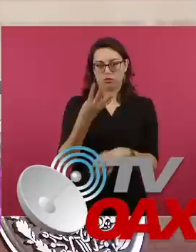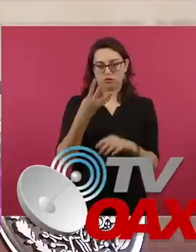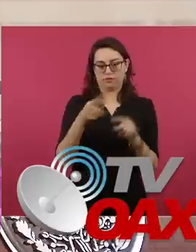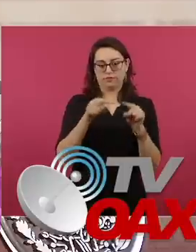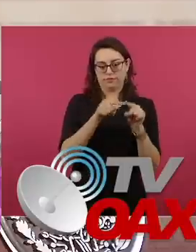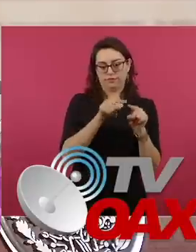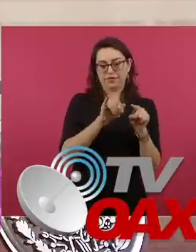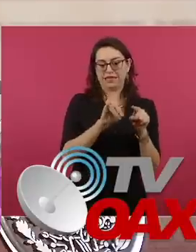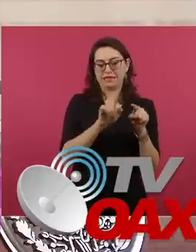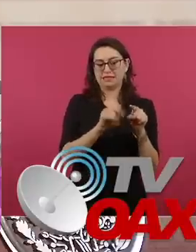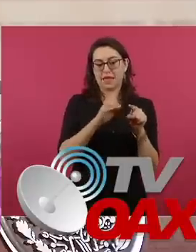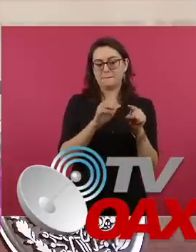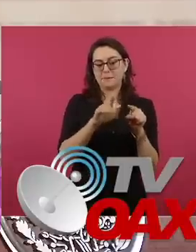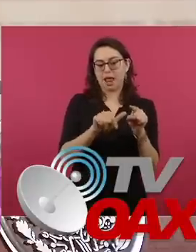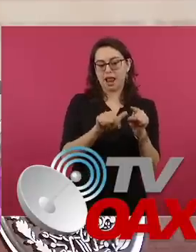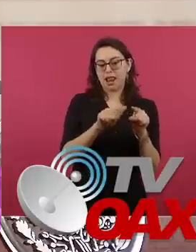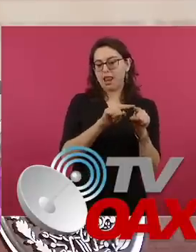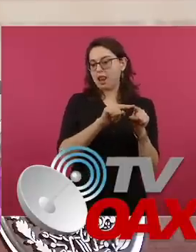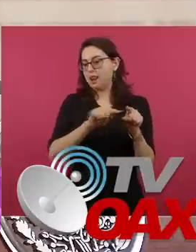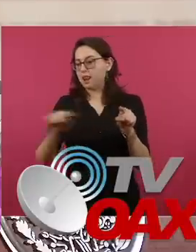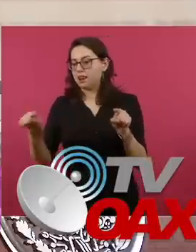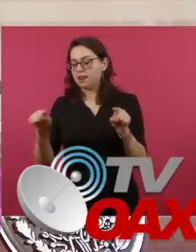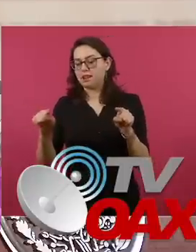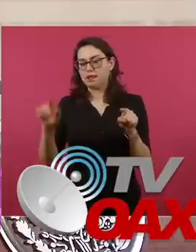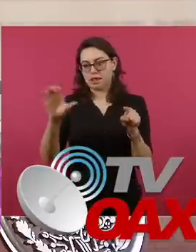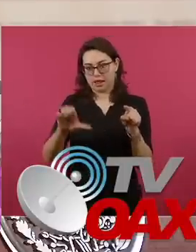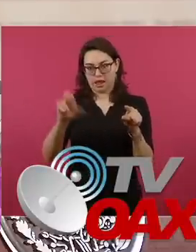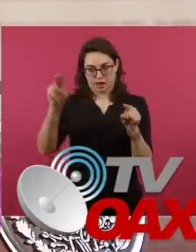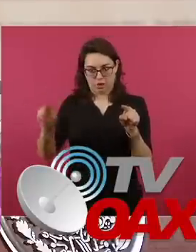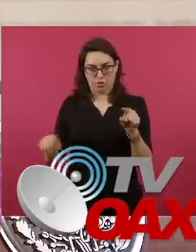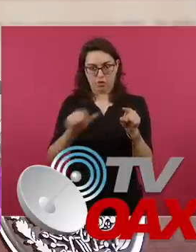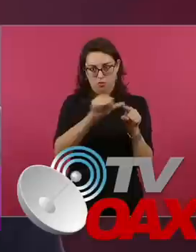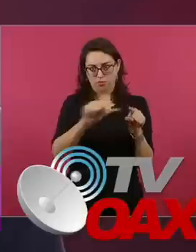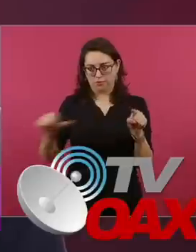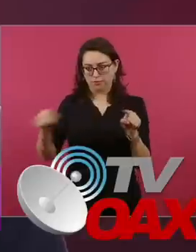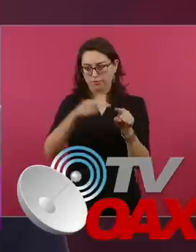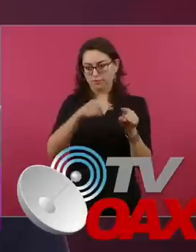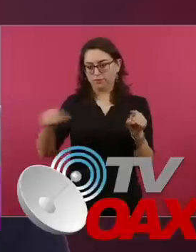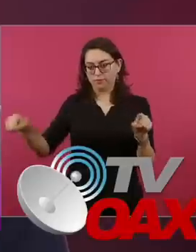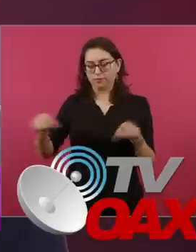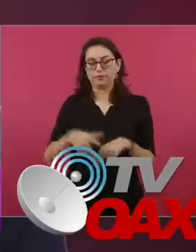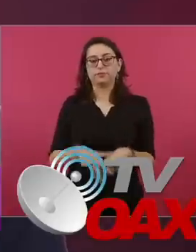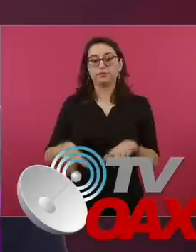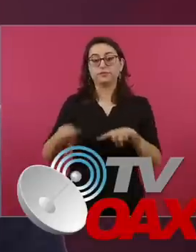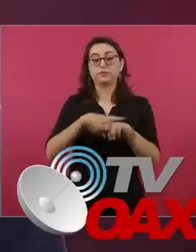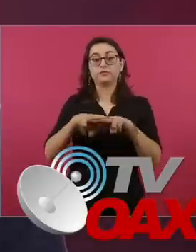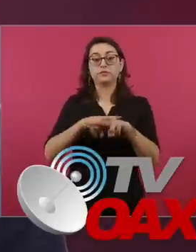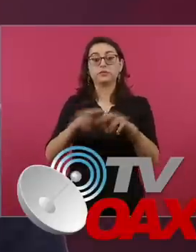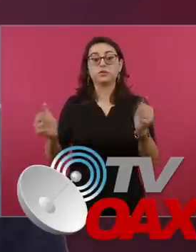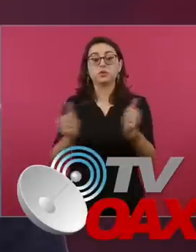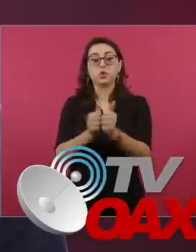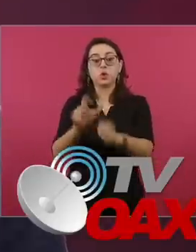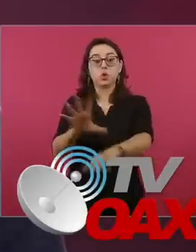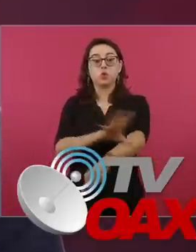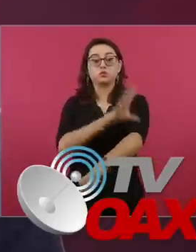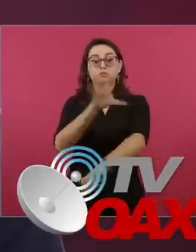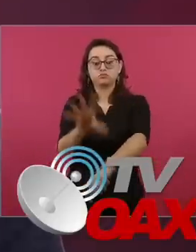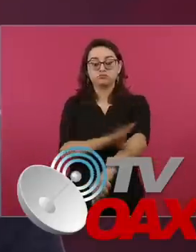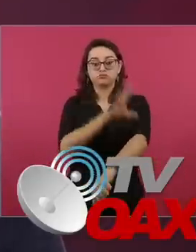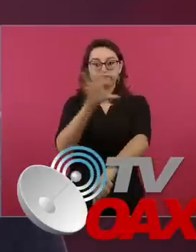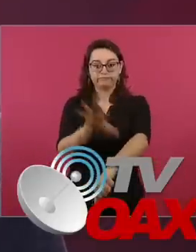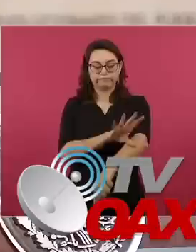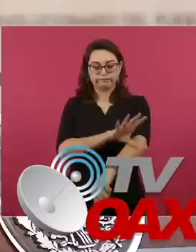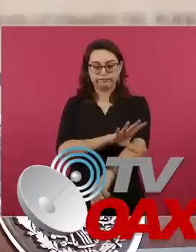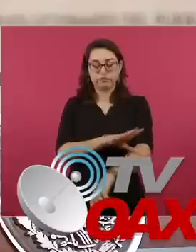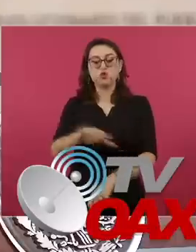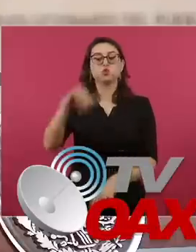Son 239 kilómetros de vía doble electrificada, que pasan por 9 municipios de Yucatán y